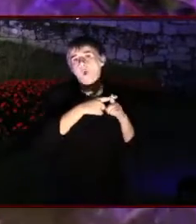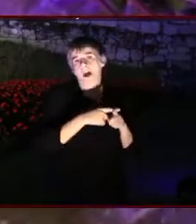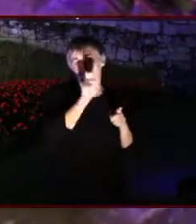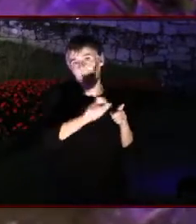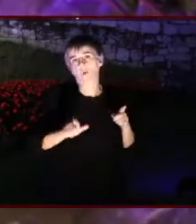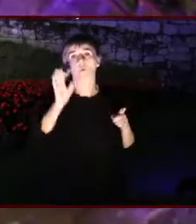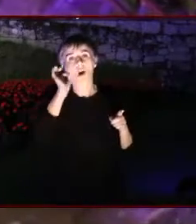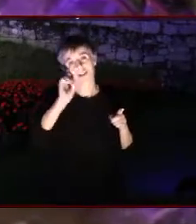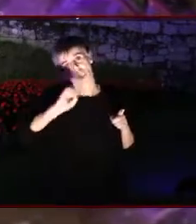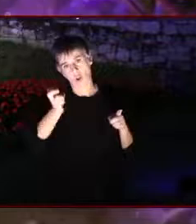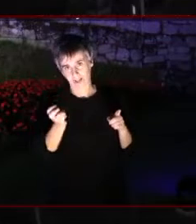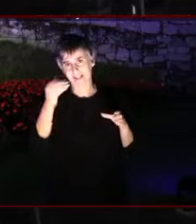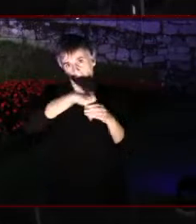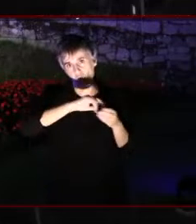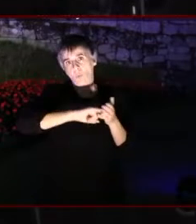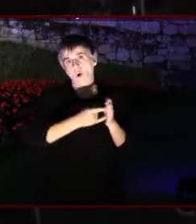videoclip de O Reflexo.